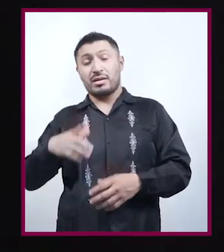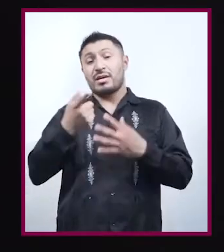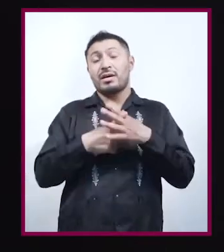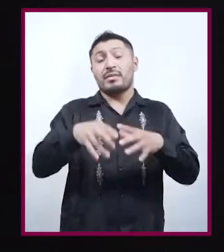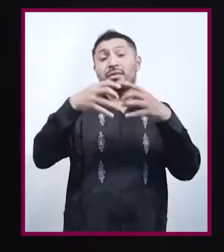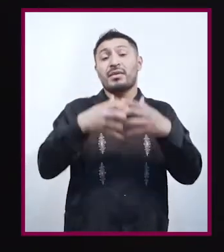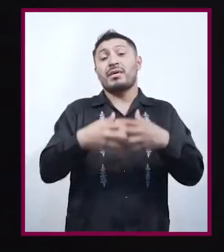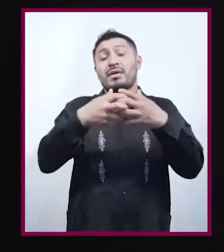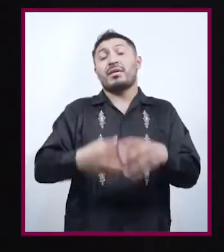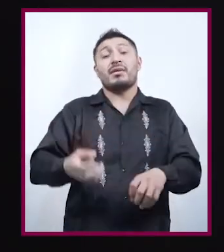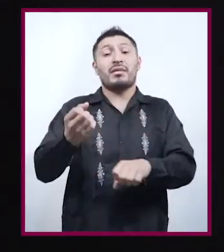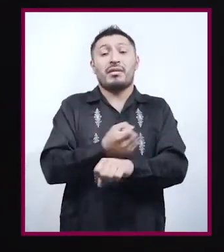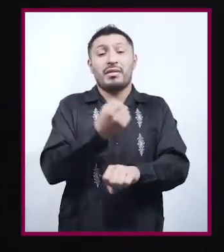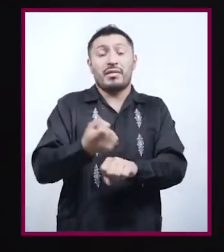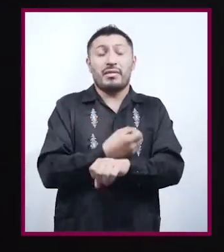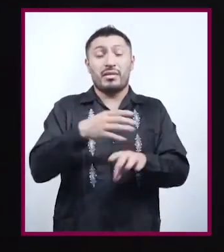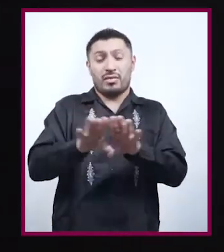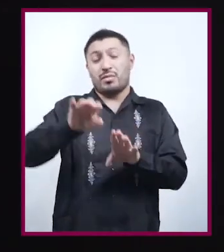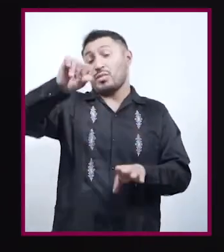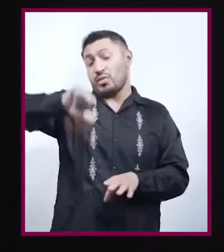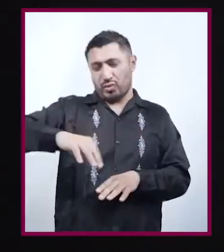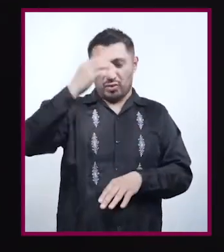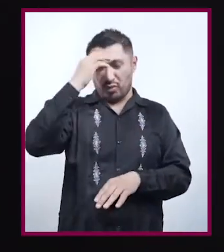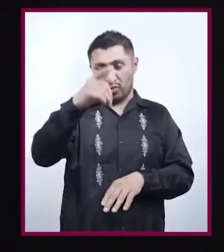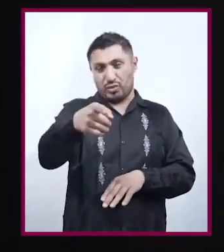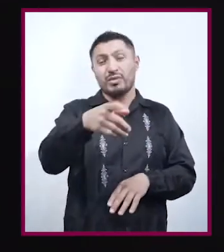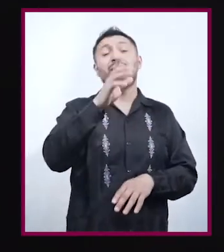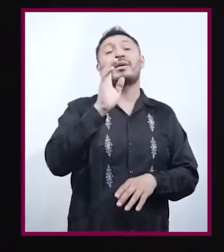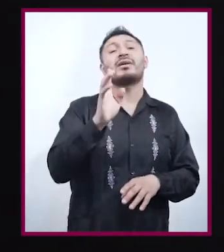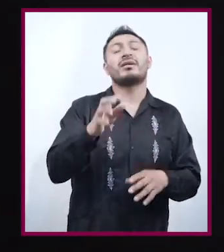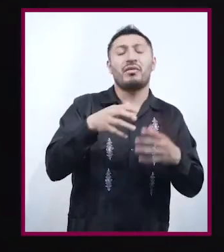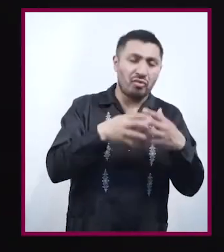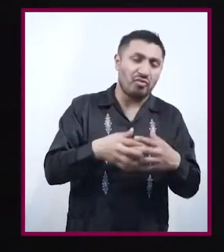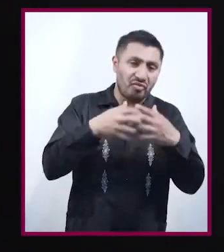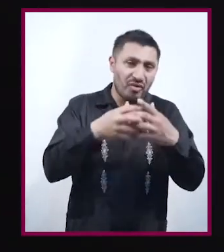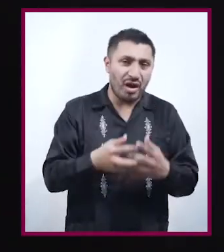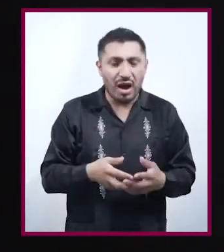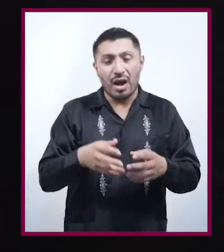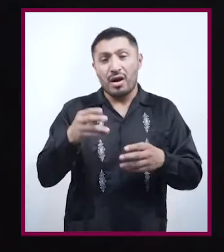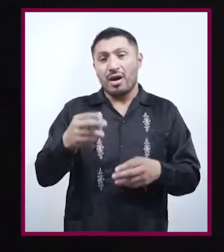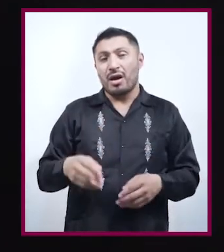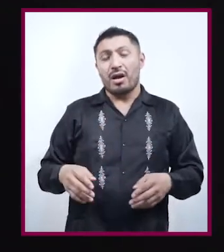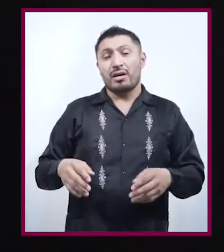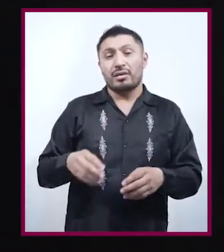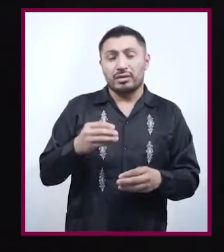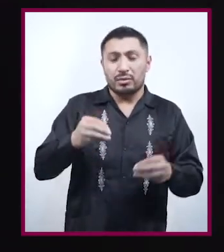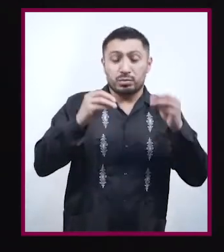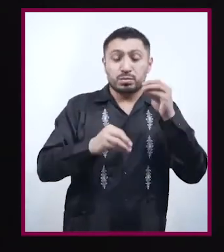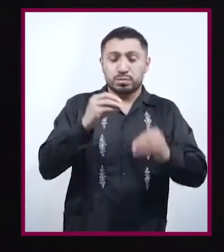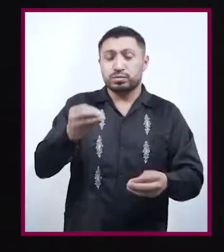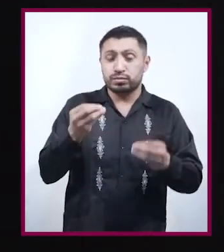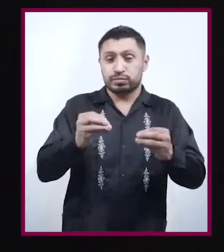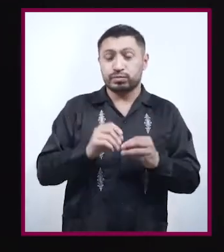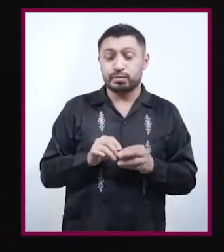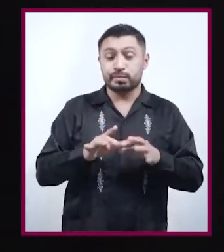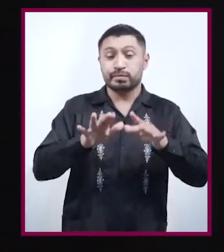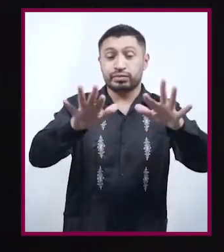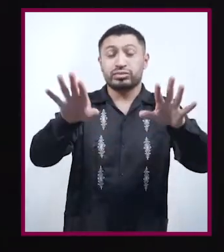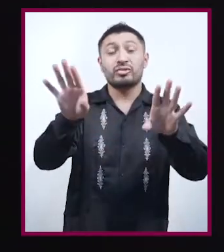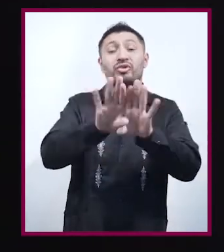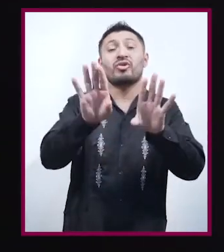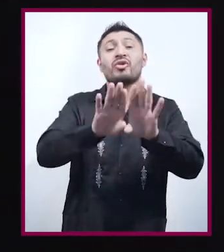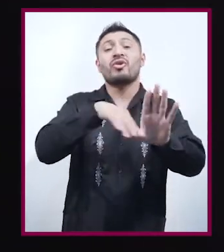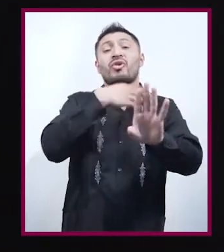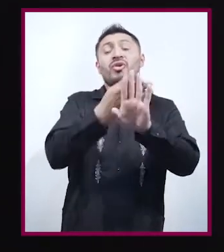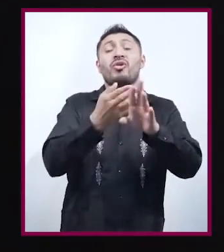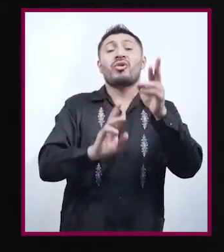el trabajo de los zapateros, como hoy lo conocemos, o sea, a través de fábricas y con producción masiva, ¿esto cómo